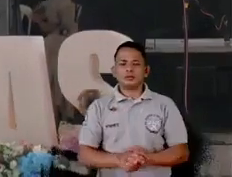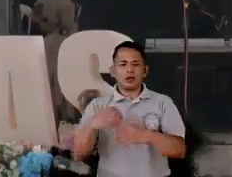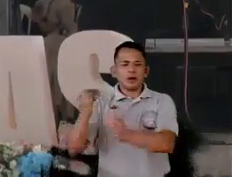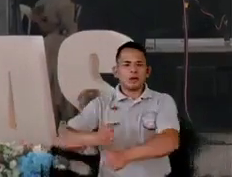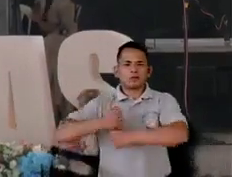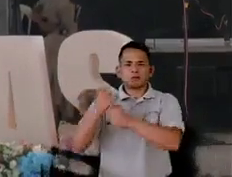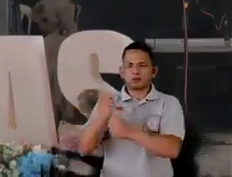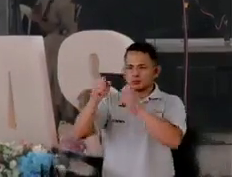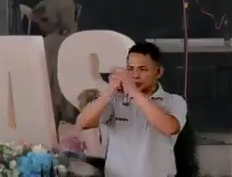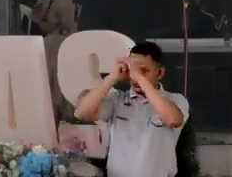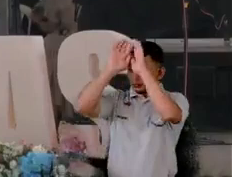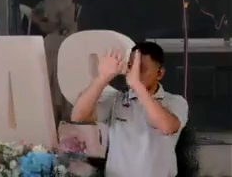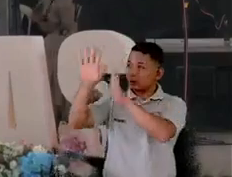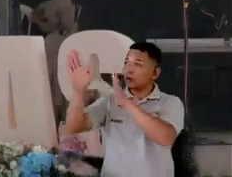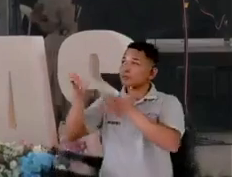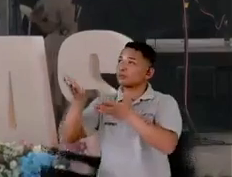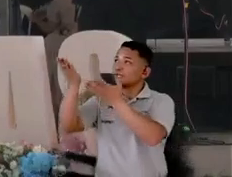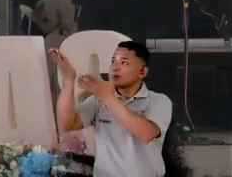Él.